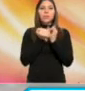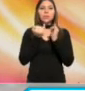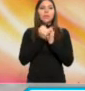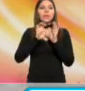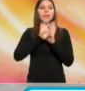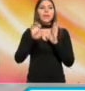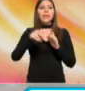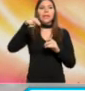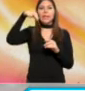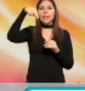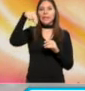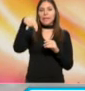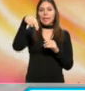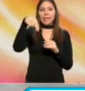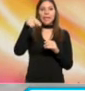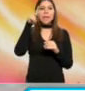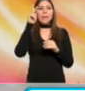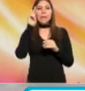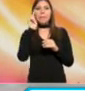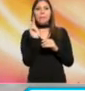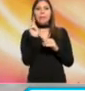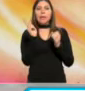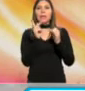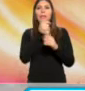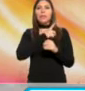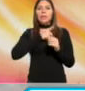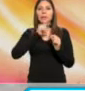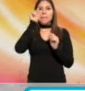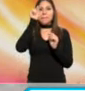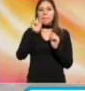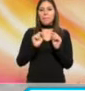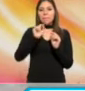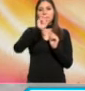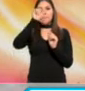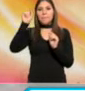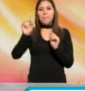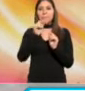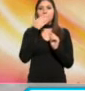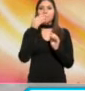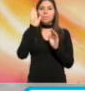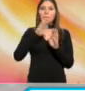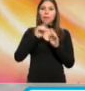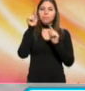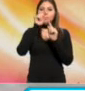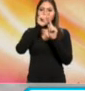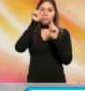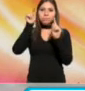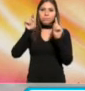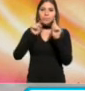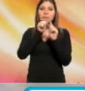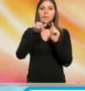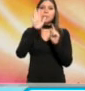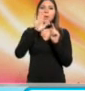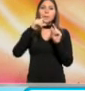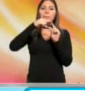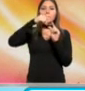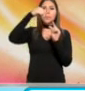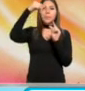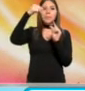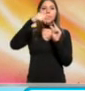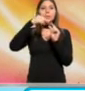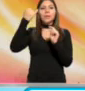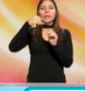como la M, la P también, aunque debería Ajá. ser más redondeada, y el acento de la I. Entonces aquí También vamos alta, a ¿verdad?